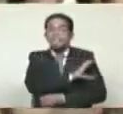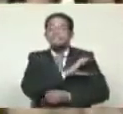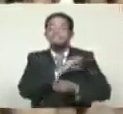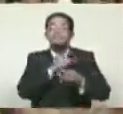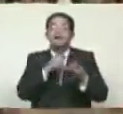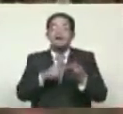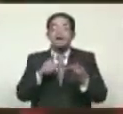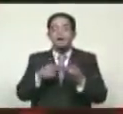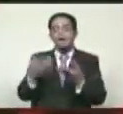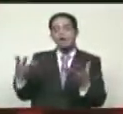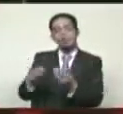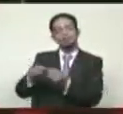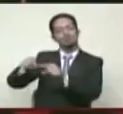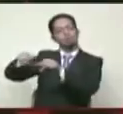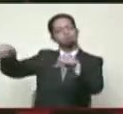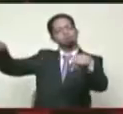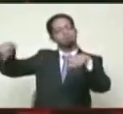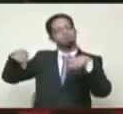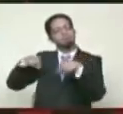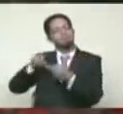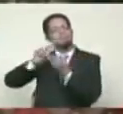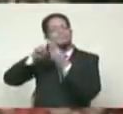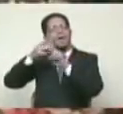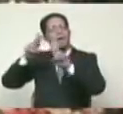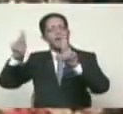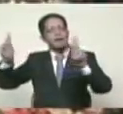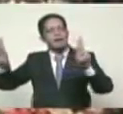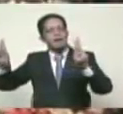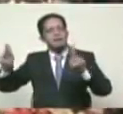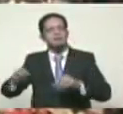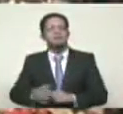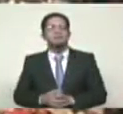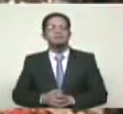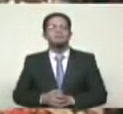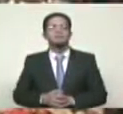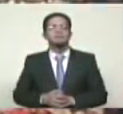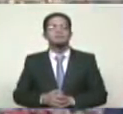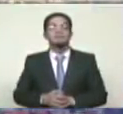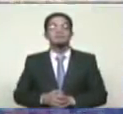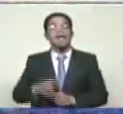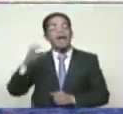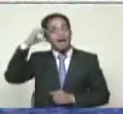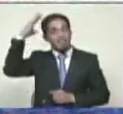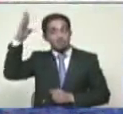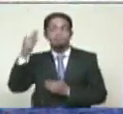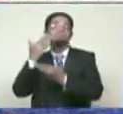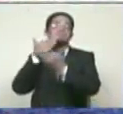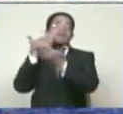las cuadrillas de paz, a Dios rogando,